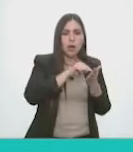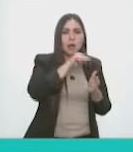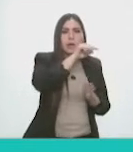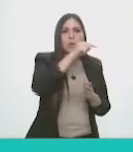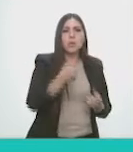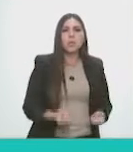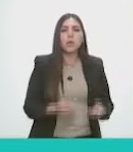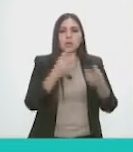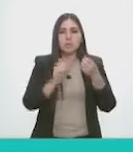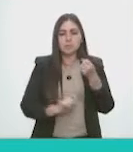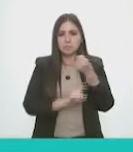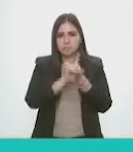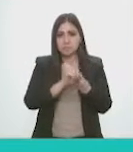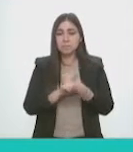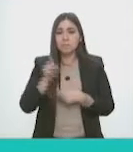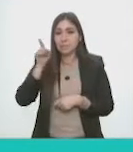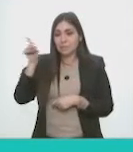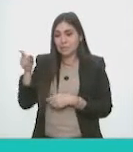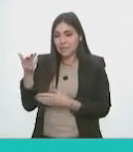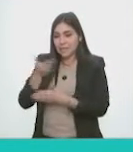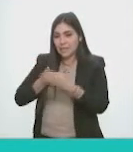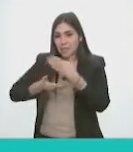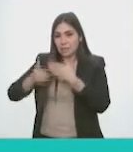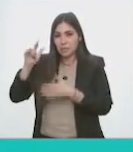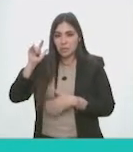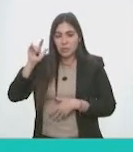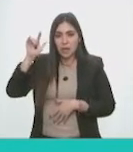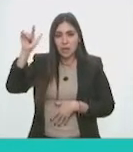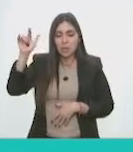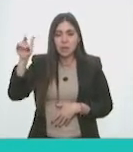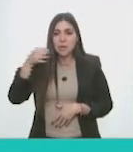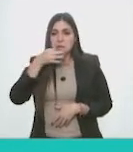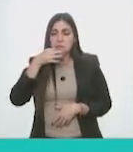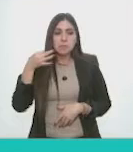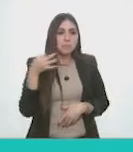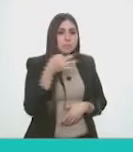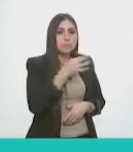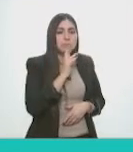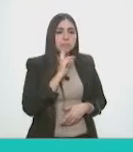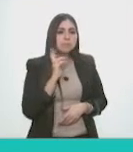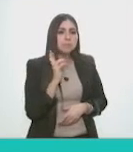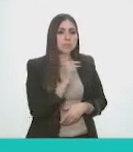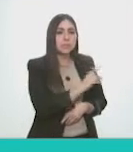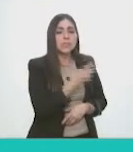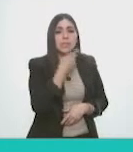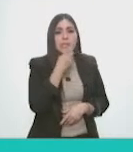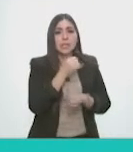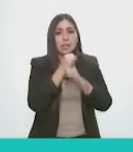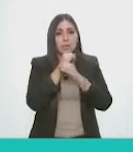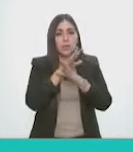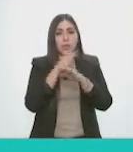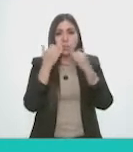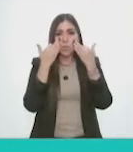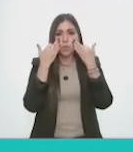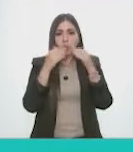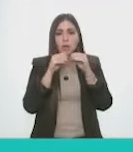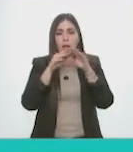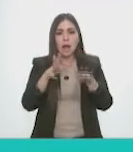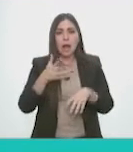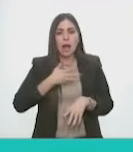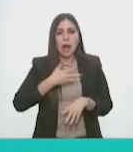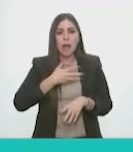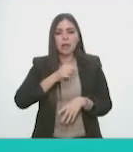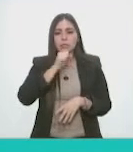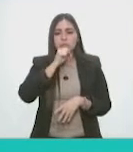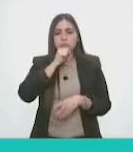servicios a la navegación en el espacio aéreo mexicano manifestaron que la información es pública y que se encuentra disponible en